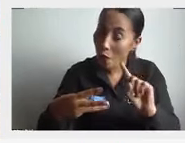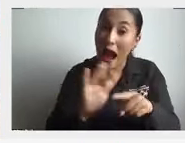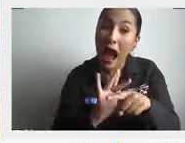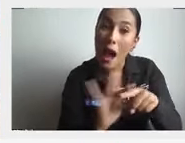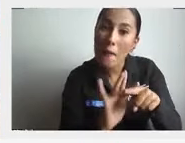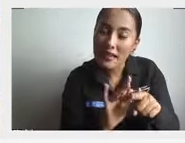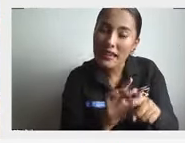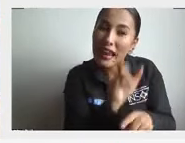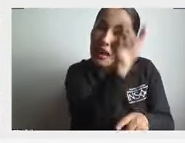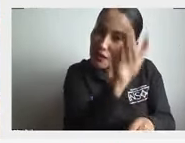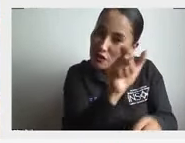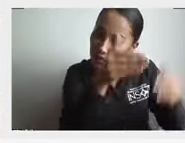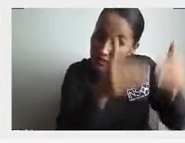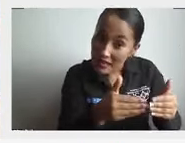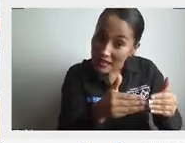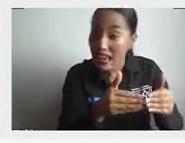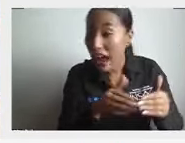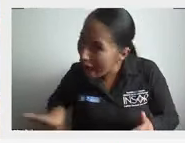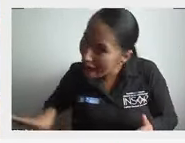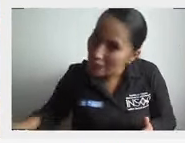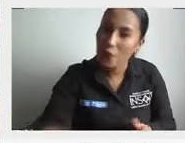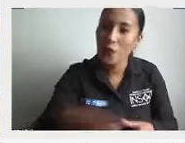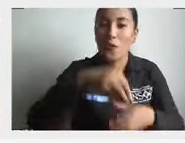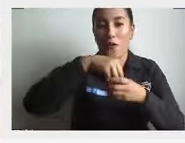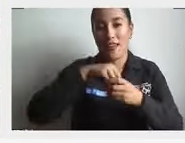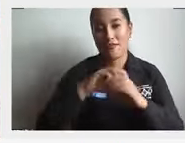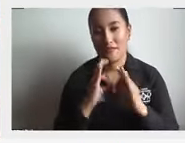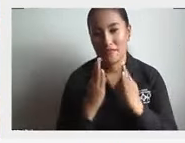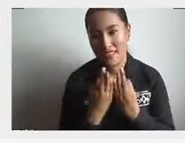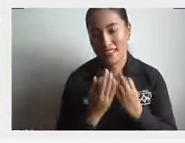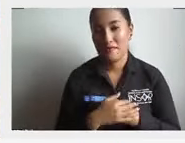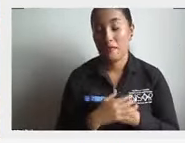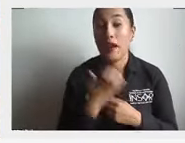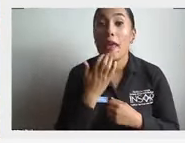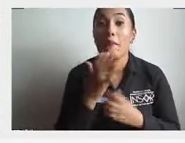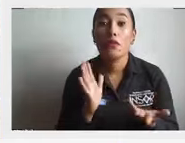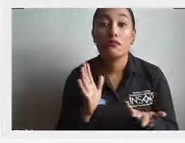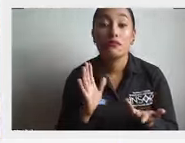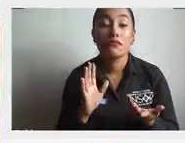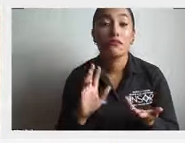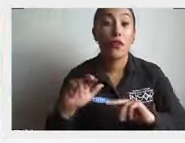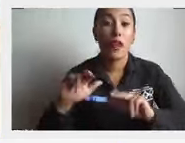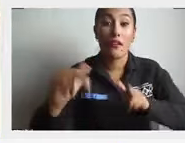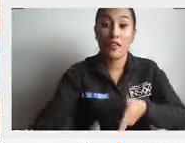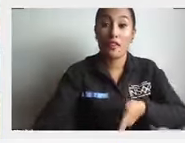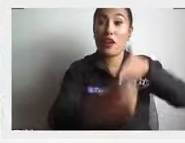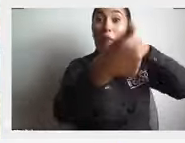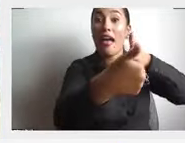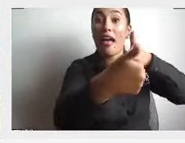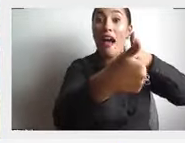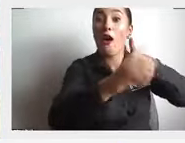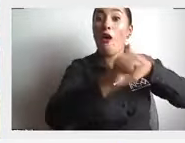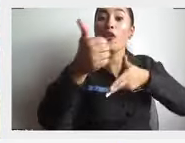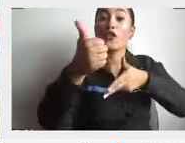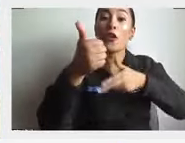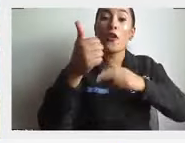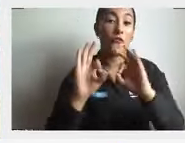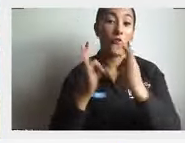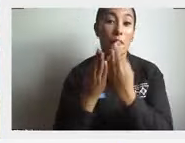el contexto de la familia en el que se encuentra. Para hacerle videollamada al familiar que está en otro lado y que yo